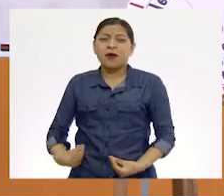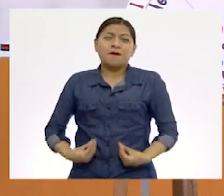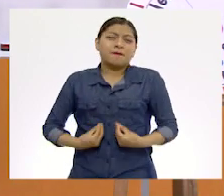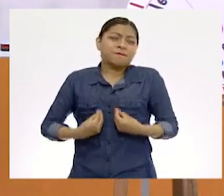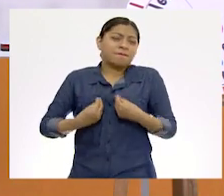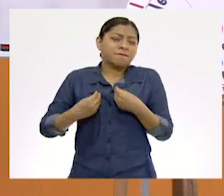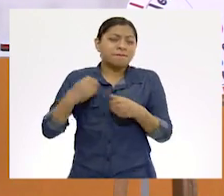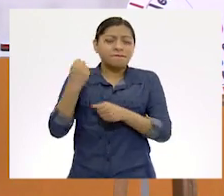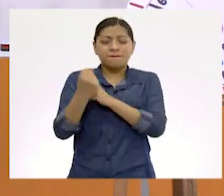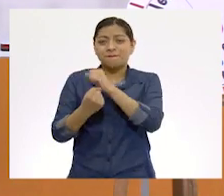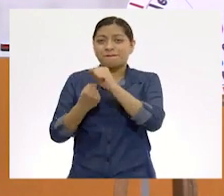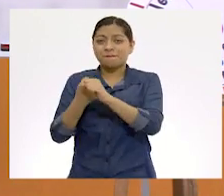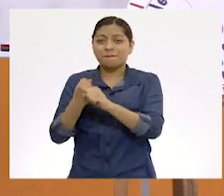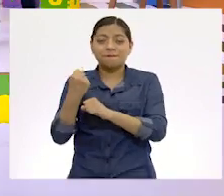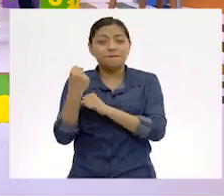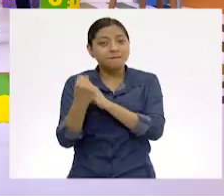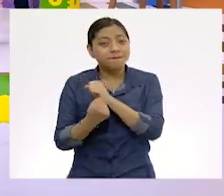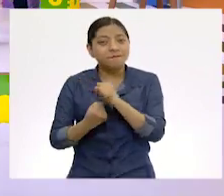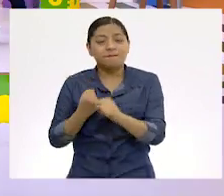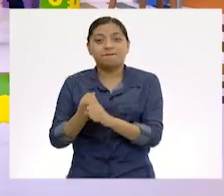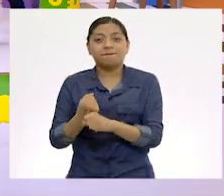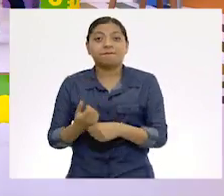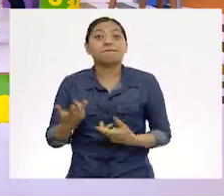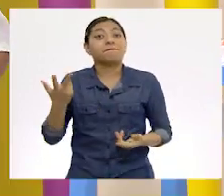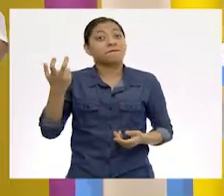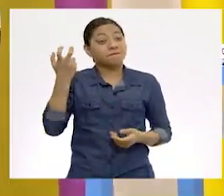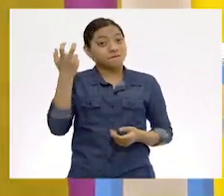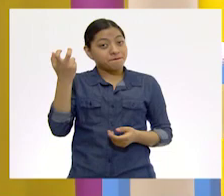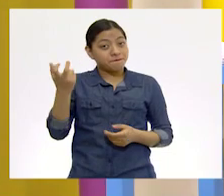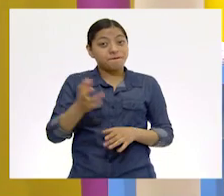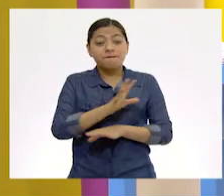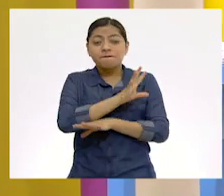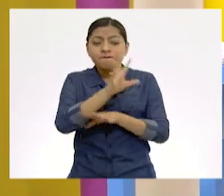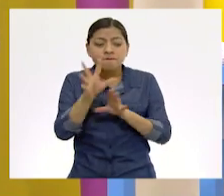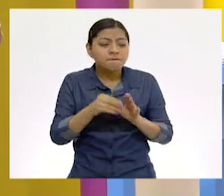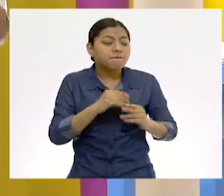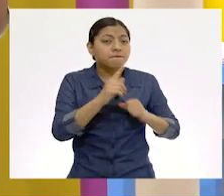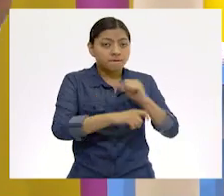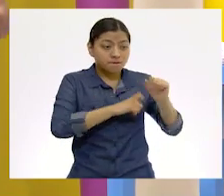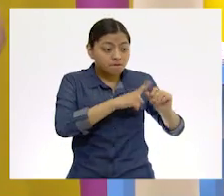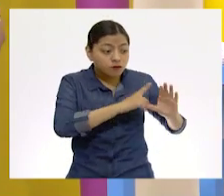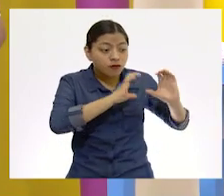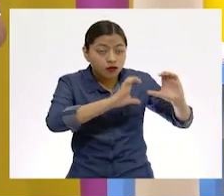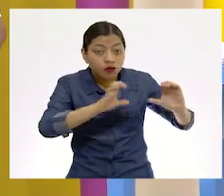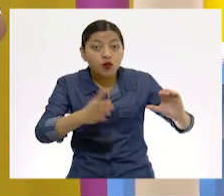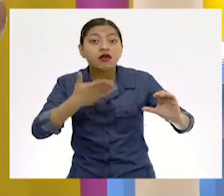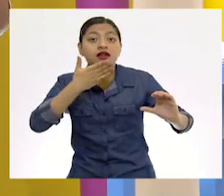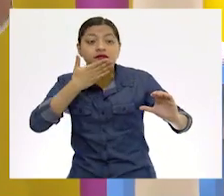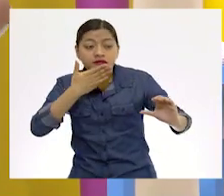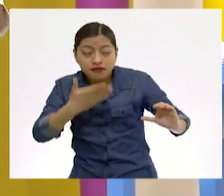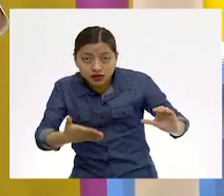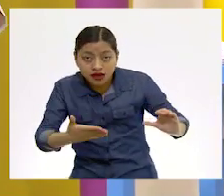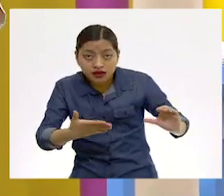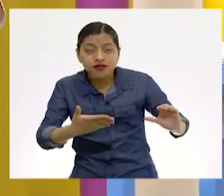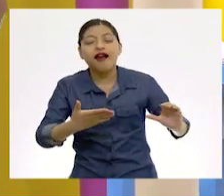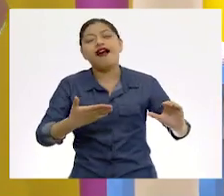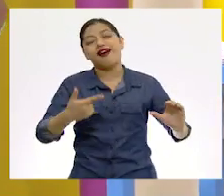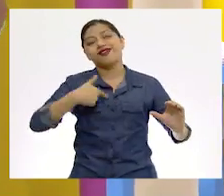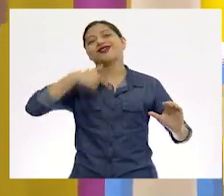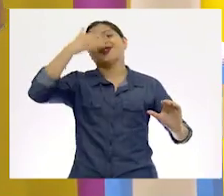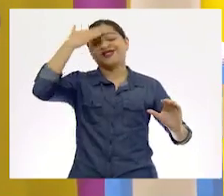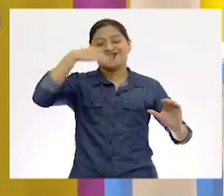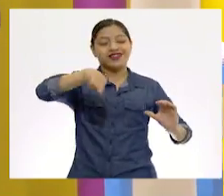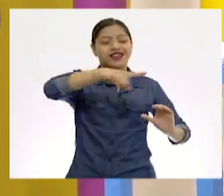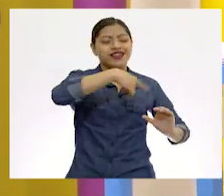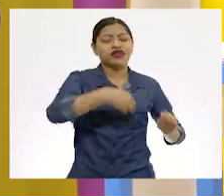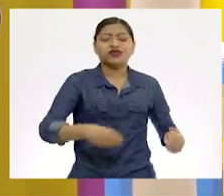viven muchos años. Así es. Si a todos los animales les damos un buen cuidado y los respetamos, estoy seguro que podrán vivir